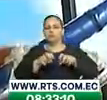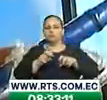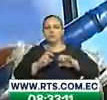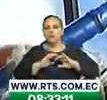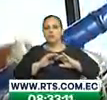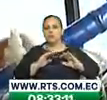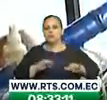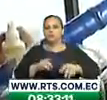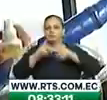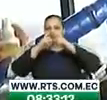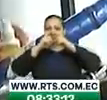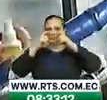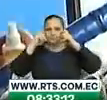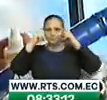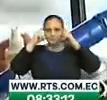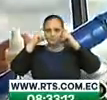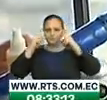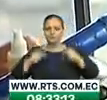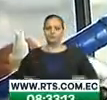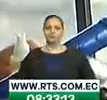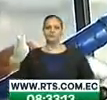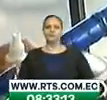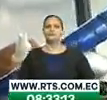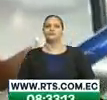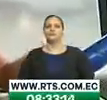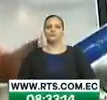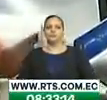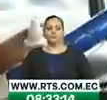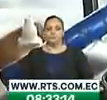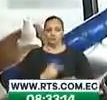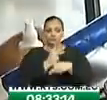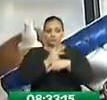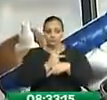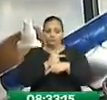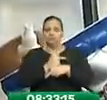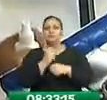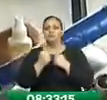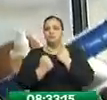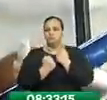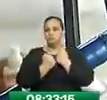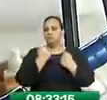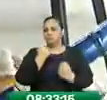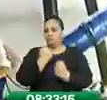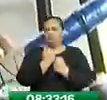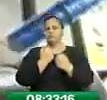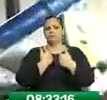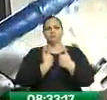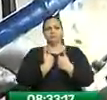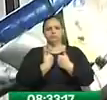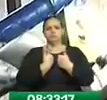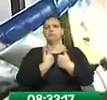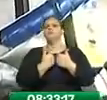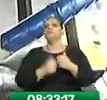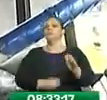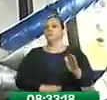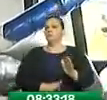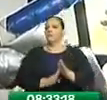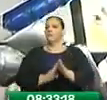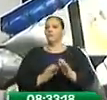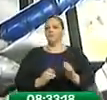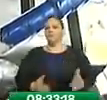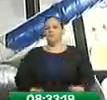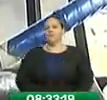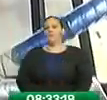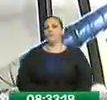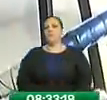mascarilla. Necesitamos la colaboración de todos para evitar eso. Si no colaboramos todos, estamos mal, ¿no? Entonces, hay veces que la gente